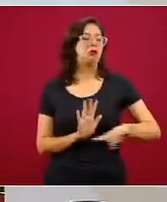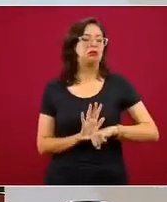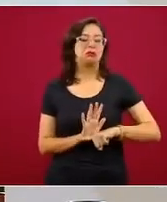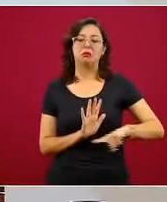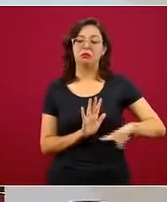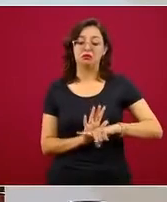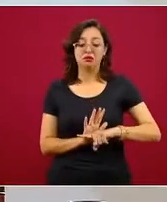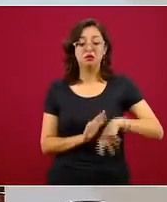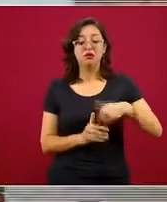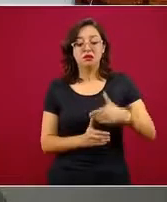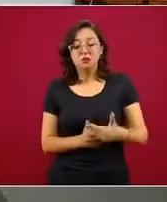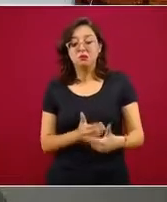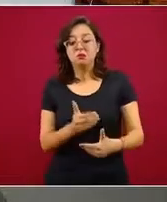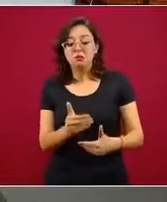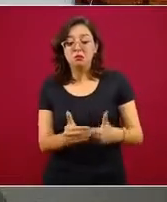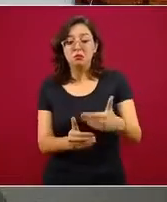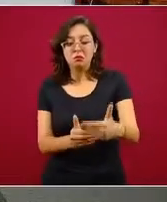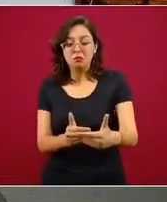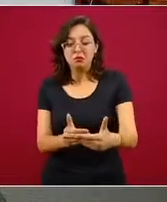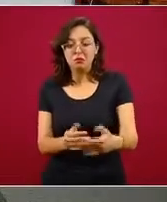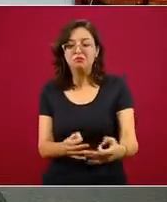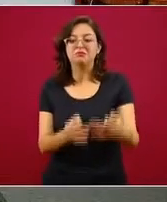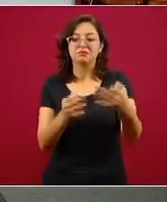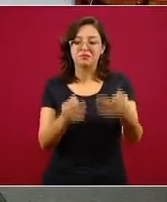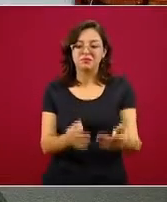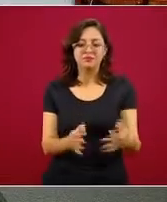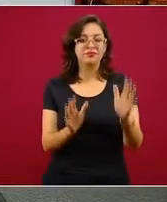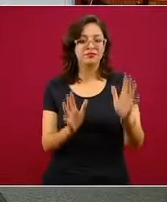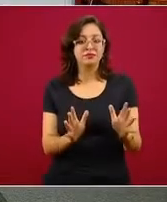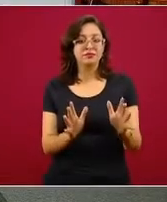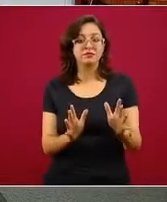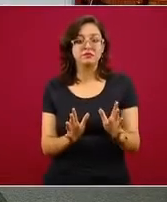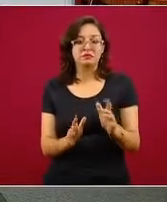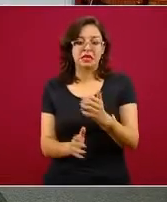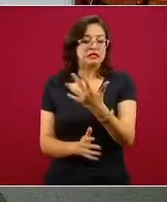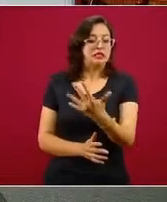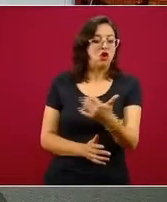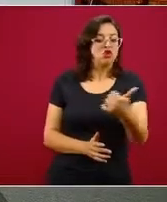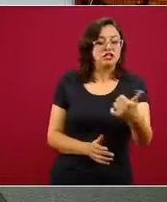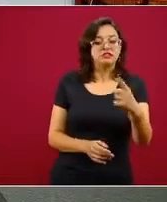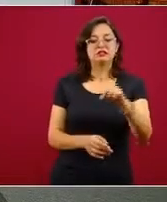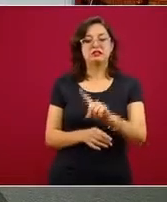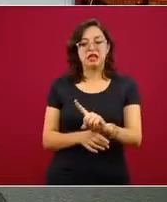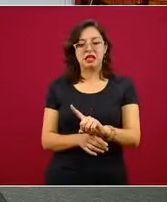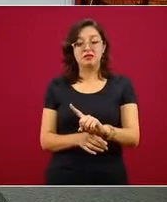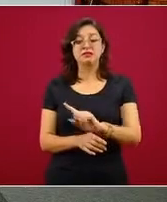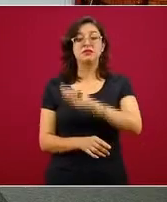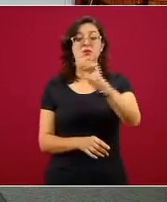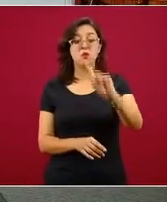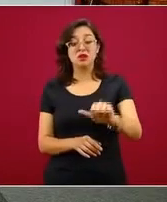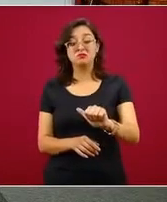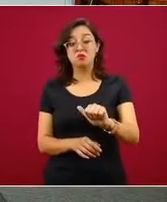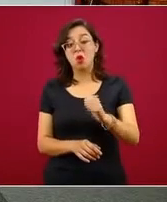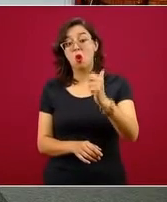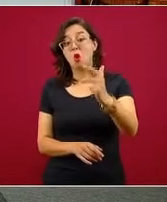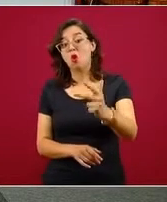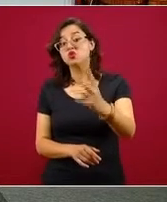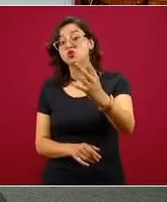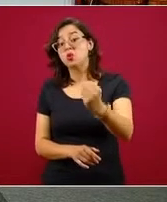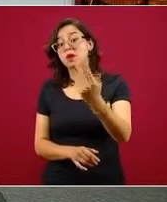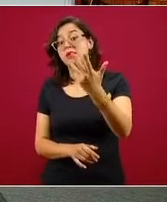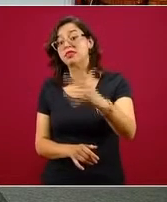tiempo ideal, y luego vuelve a aumentar si ya pasó demasiado tiempo y el virus empieza a eliminarse por